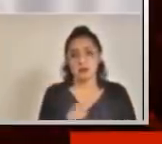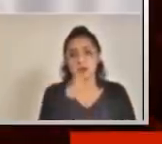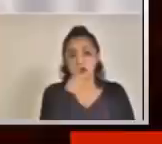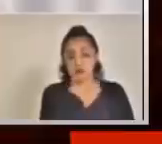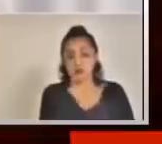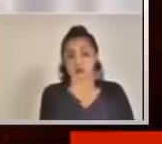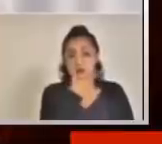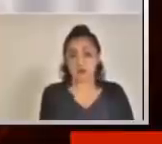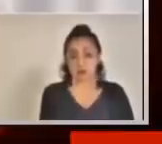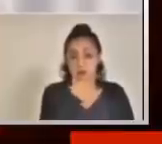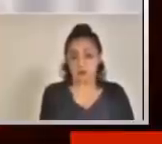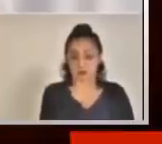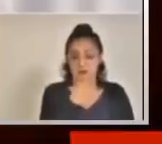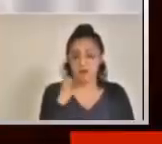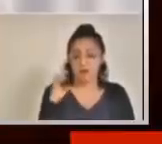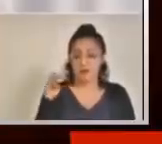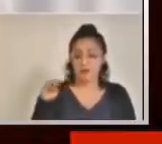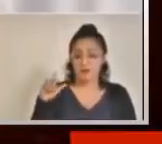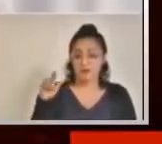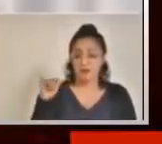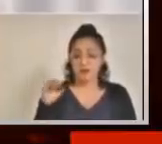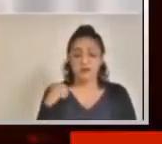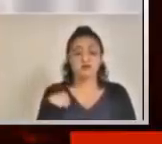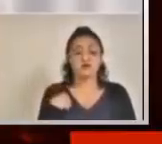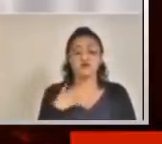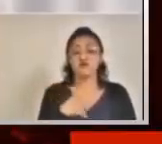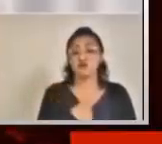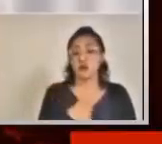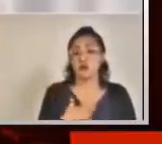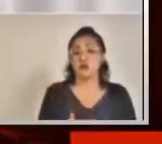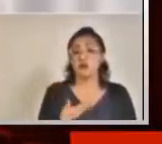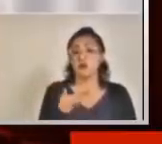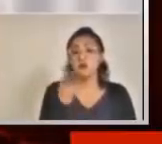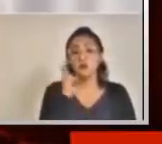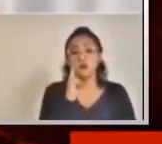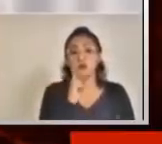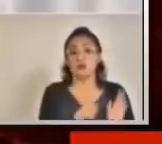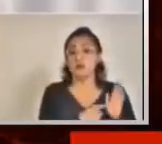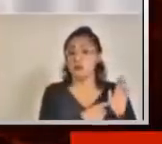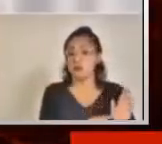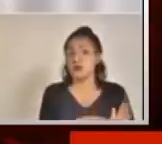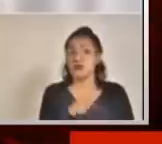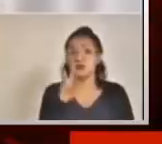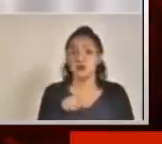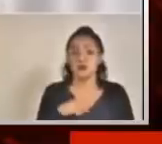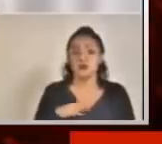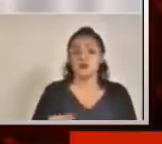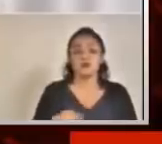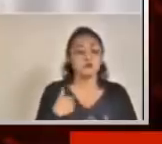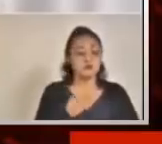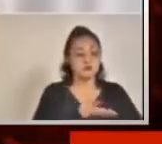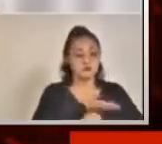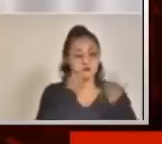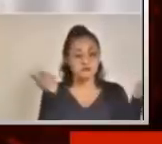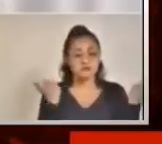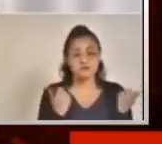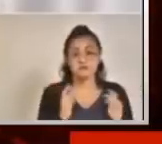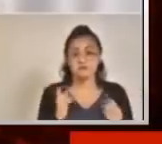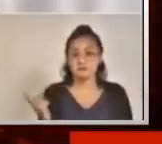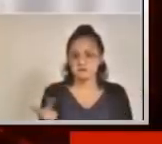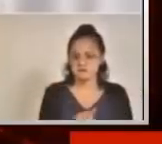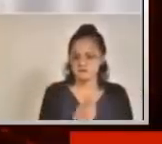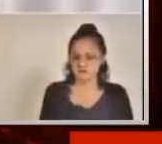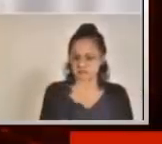ahí que yo mostré tuve un comportamiento de no saber que me estaba